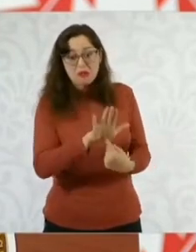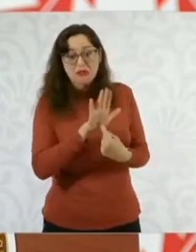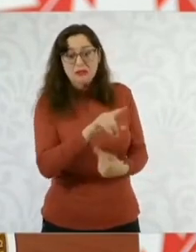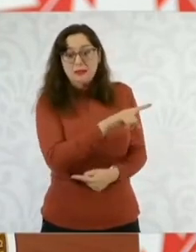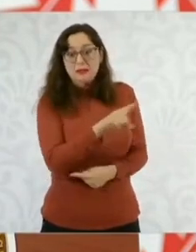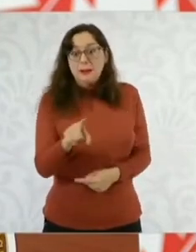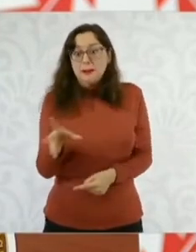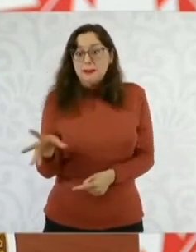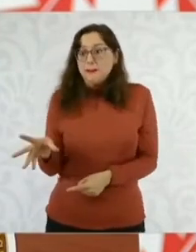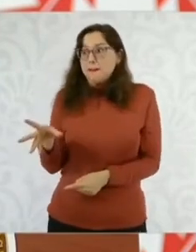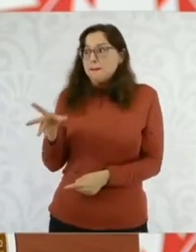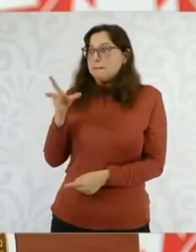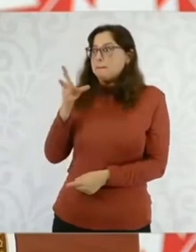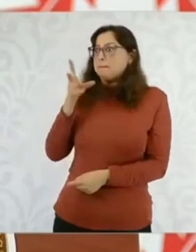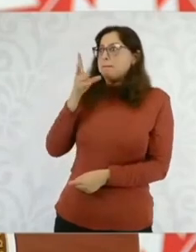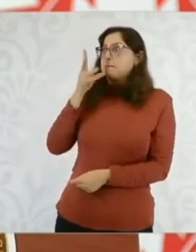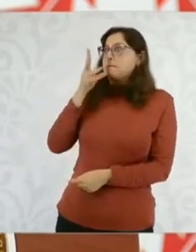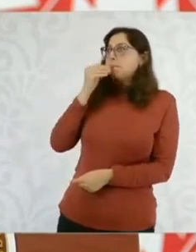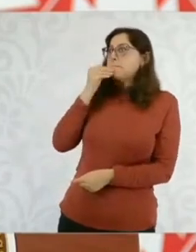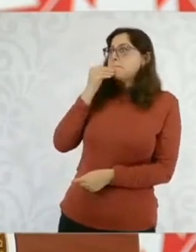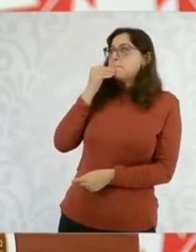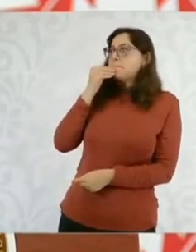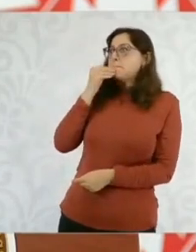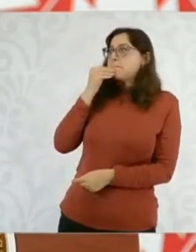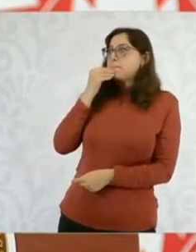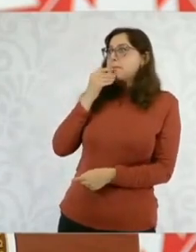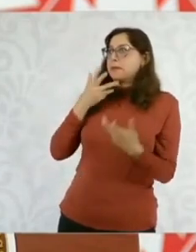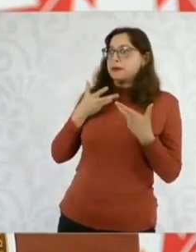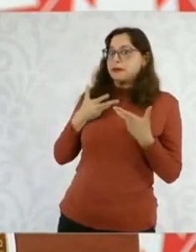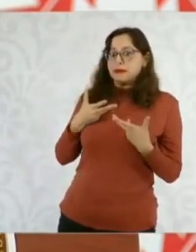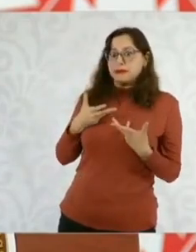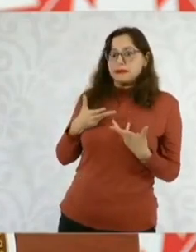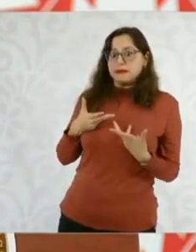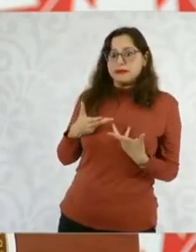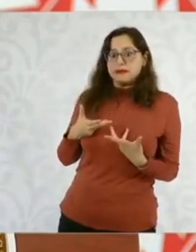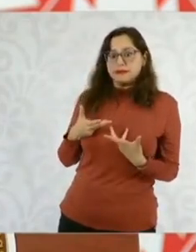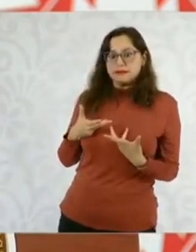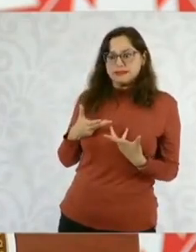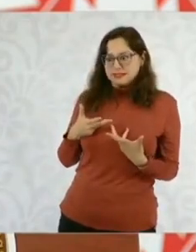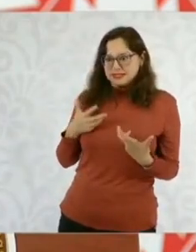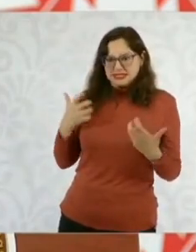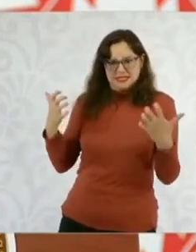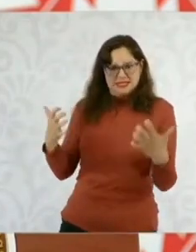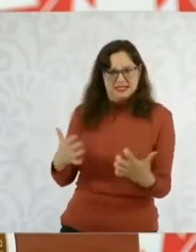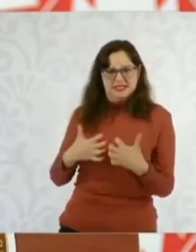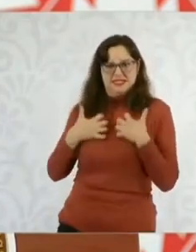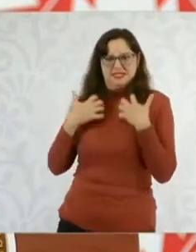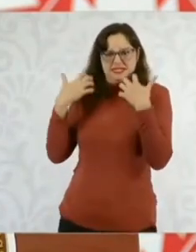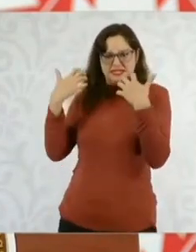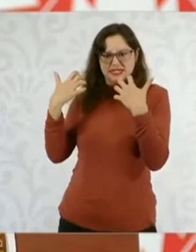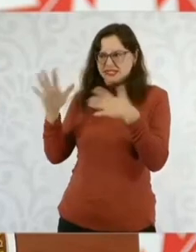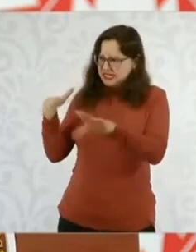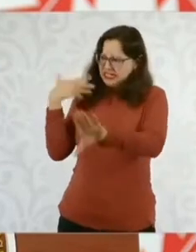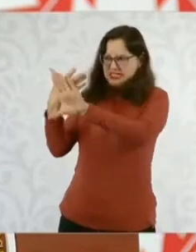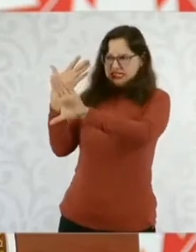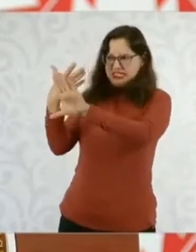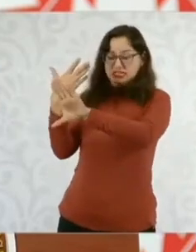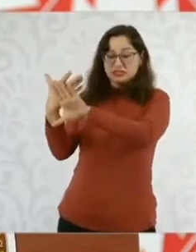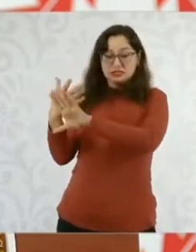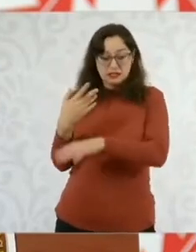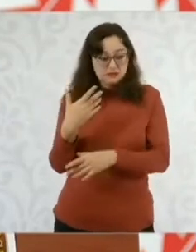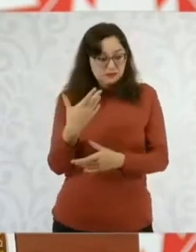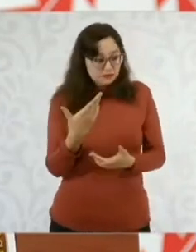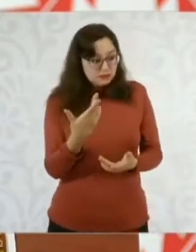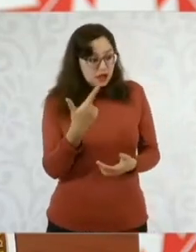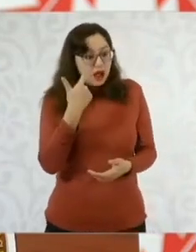Y entonces sí hay algunas columnas hoy, ¿no?, del Infonavit. Pero entonces dices, a ver, ¿cuál es el